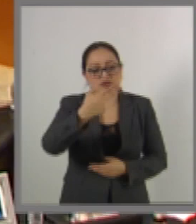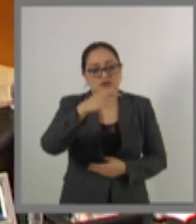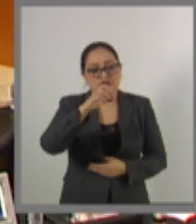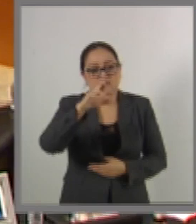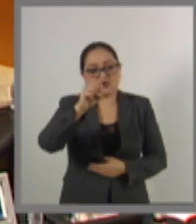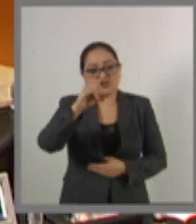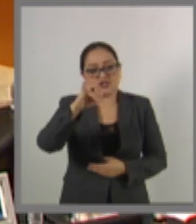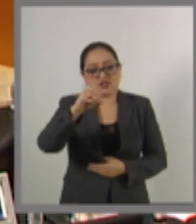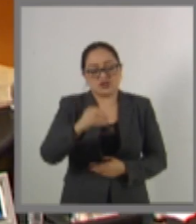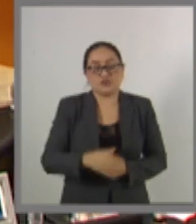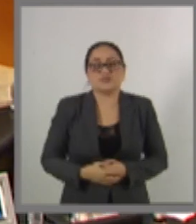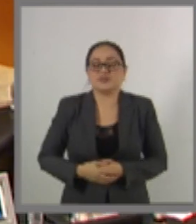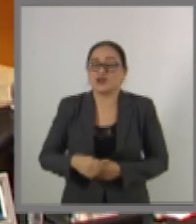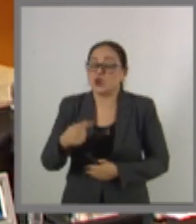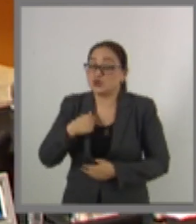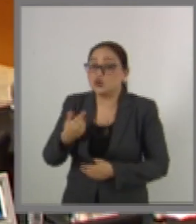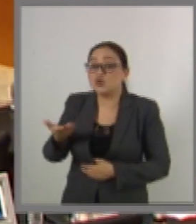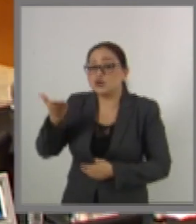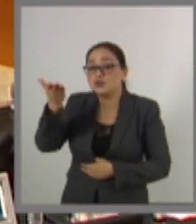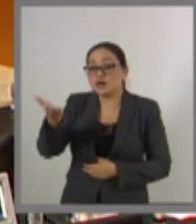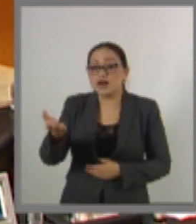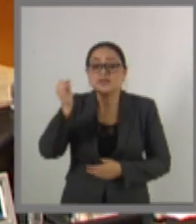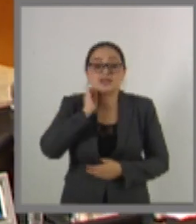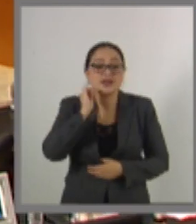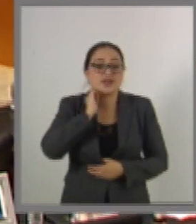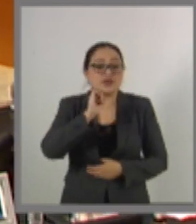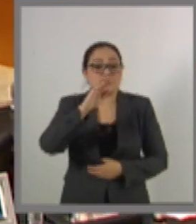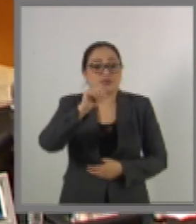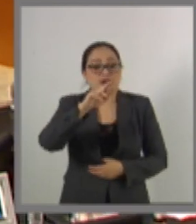Yo al senador Barbosa le deseo